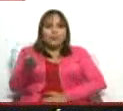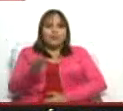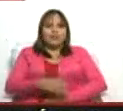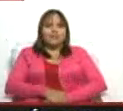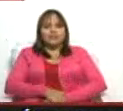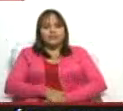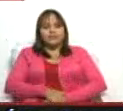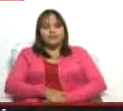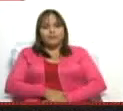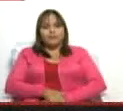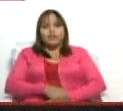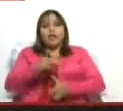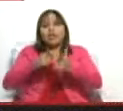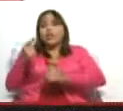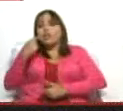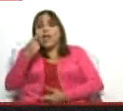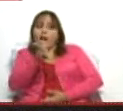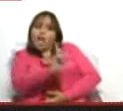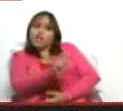Entonces la mediática lo transforma